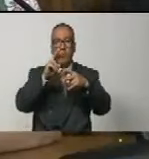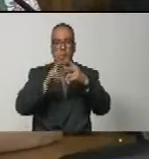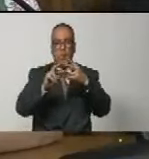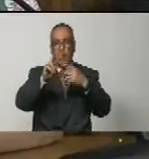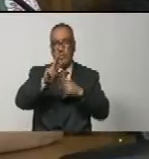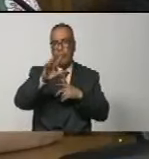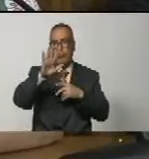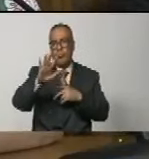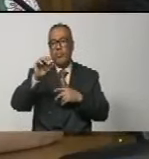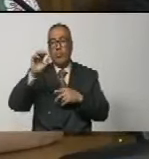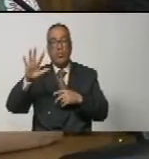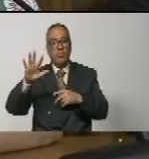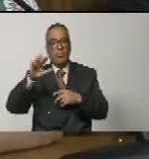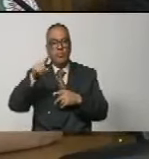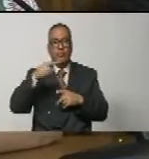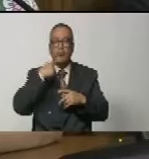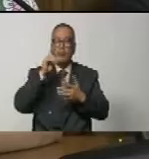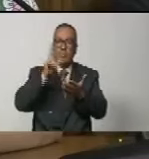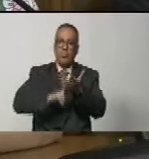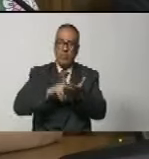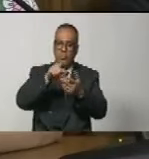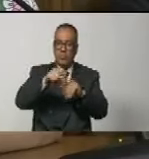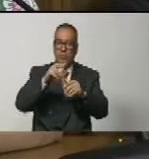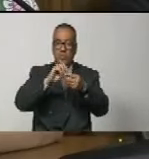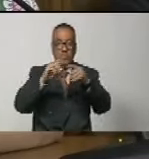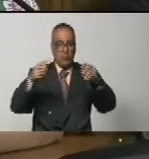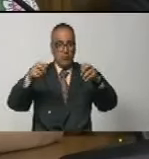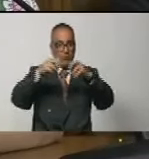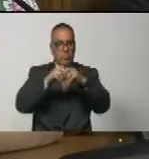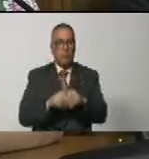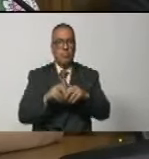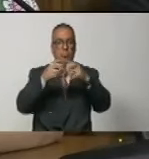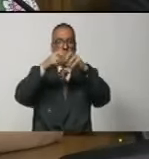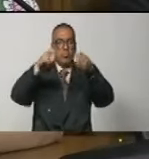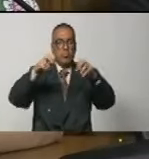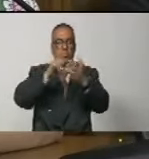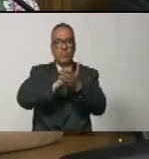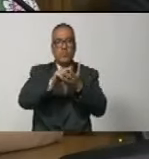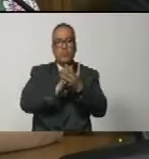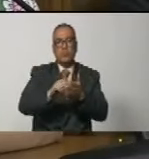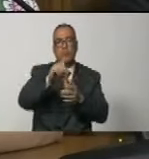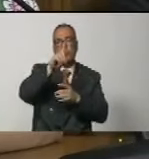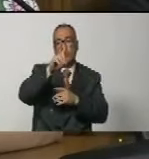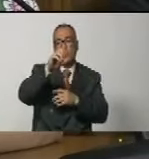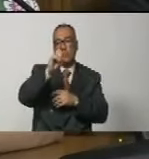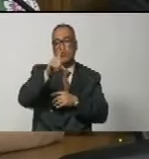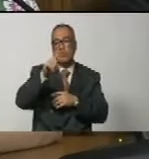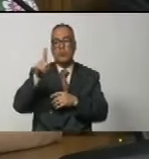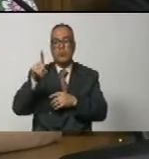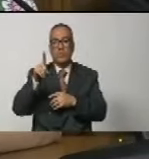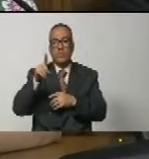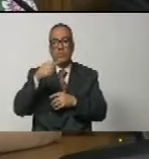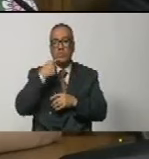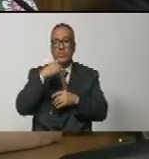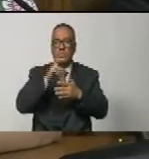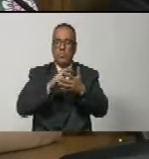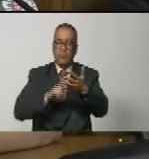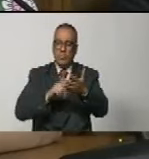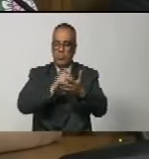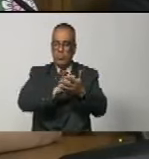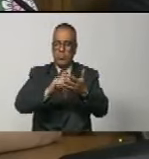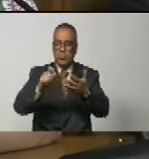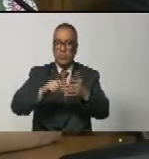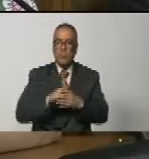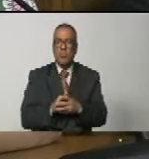Ducentésimo quincuagésimo quinto. Se sugiere aprobar sin modificación la denominación del epígrafe del artículo 111, el cual queda redactado en los